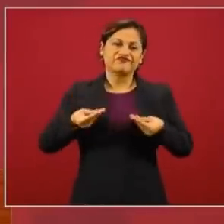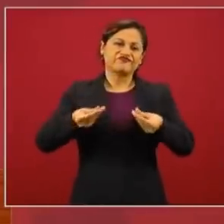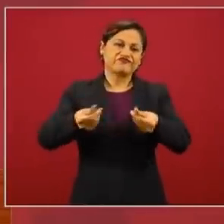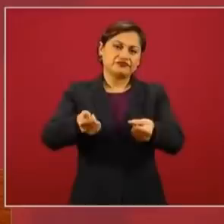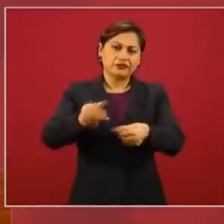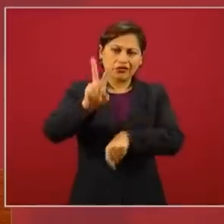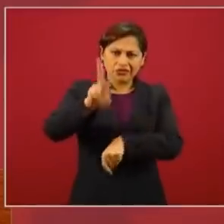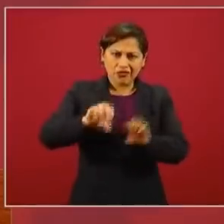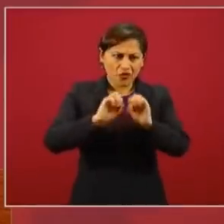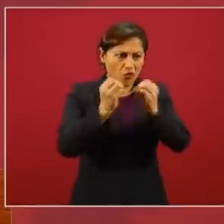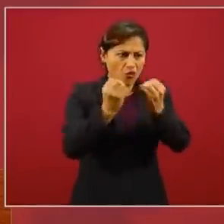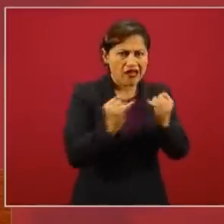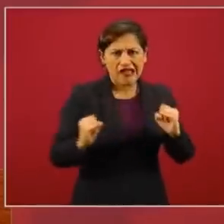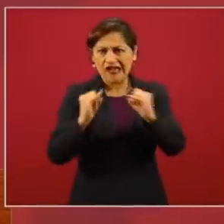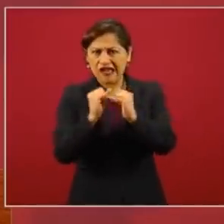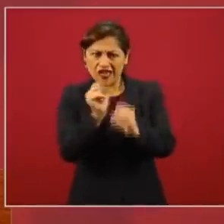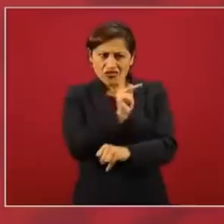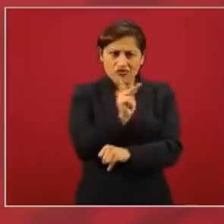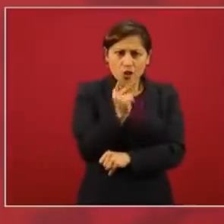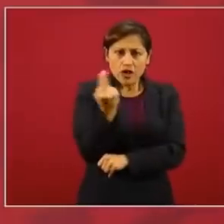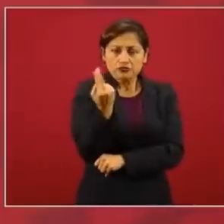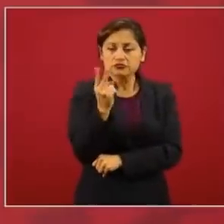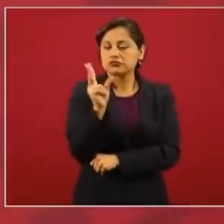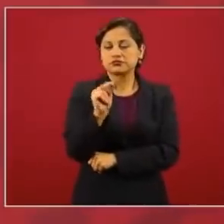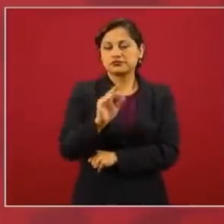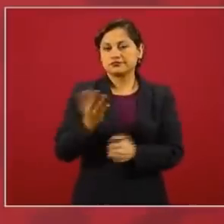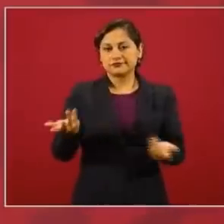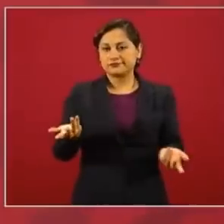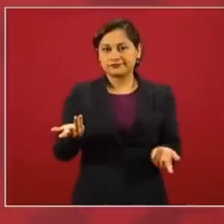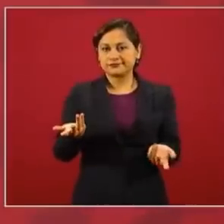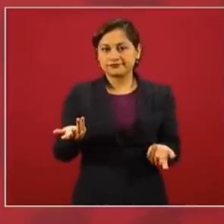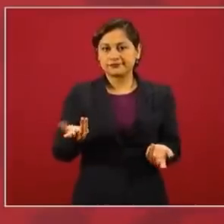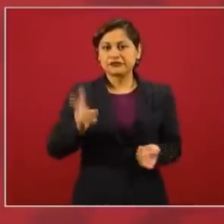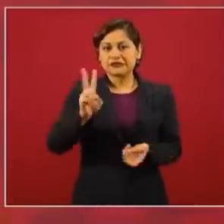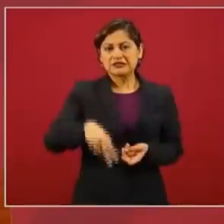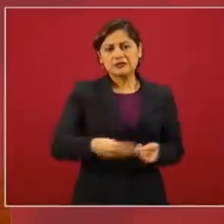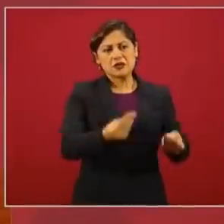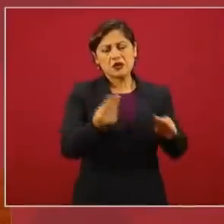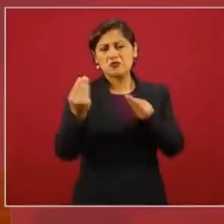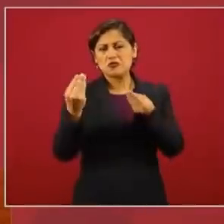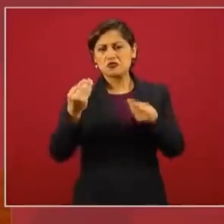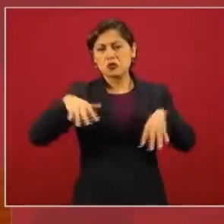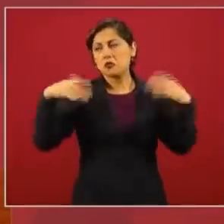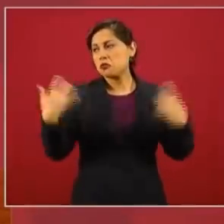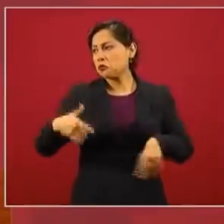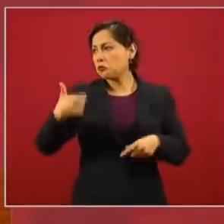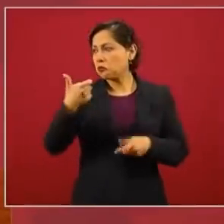innecesarios y casi todos muy costosos,